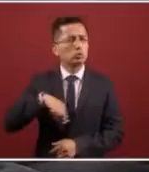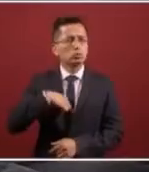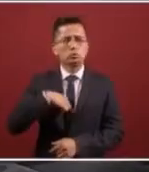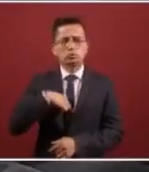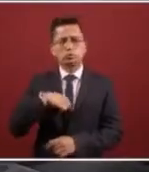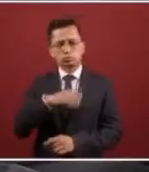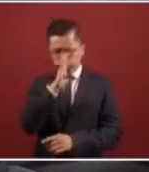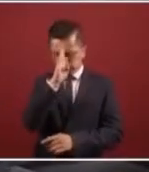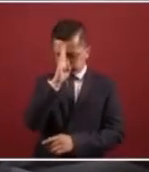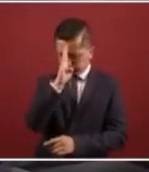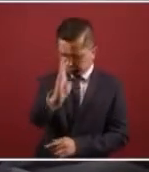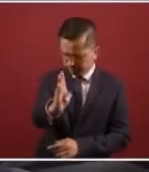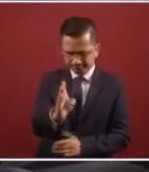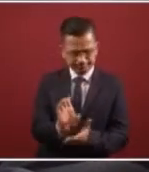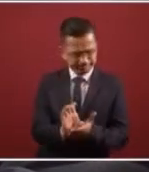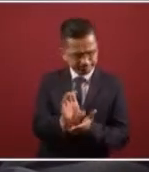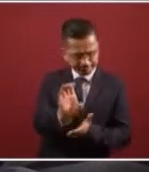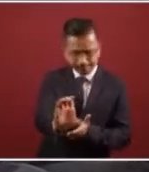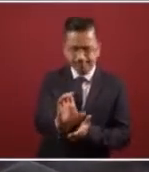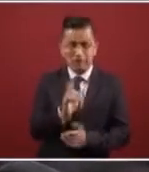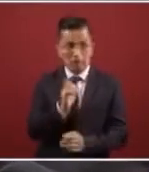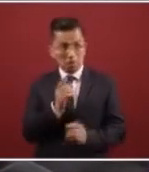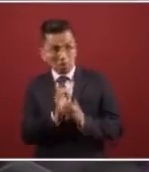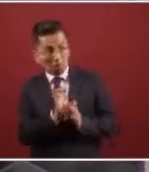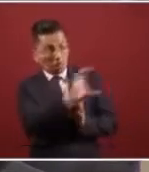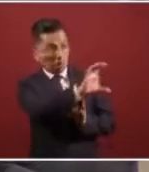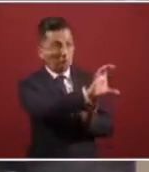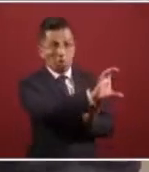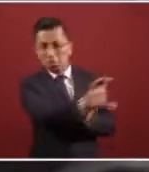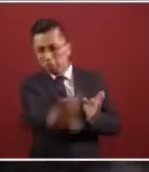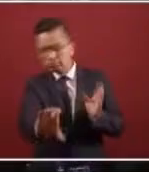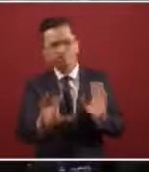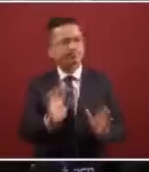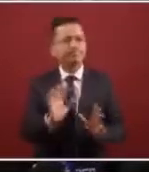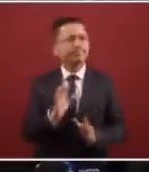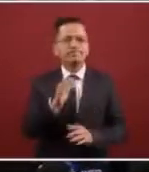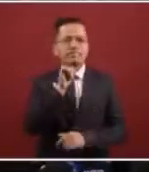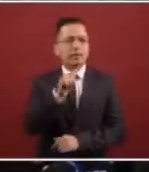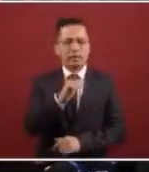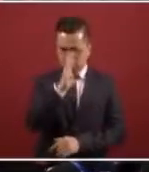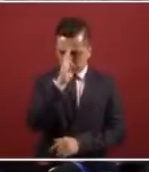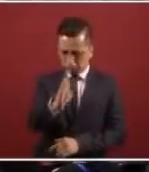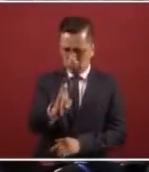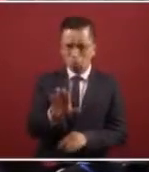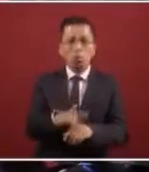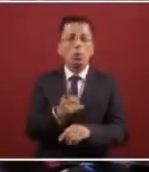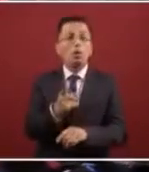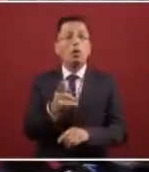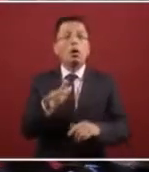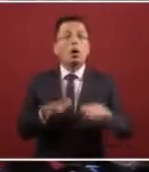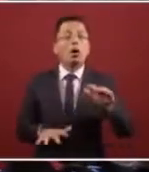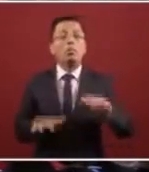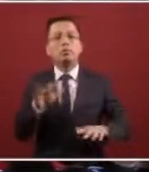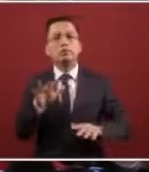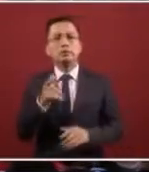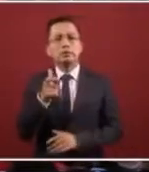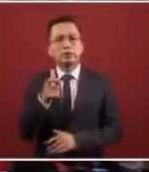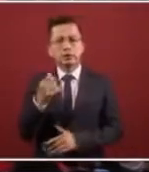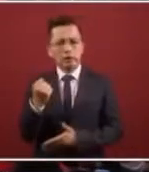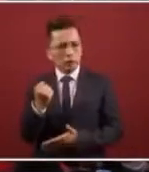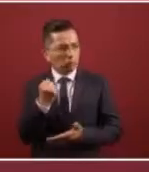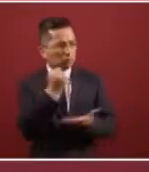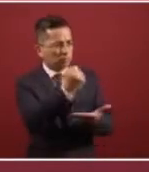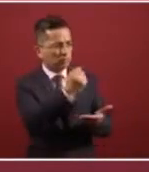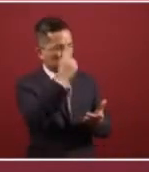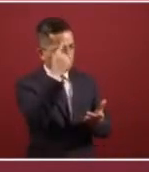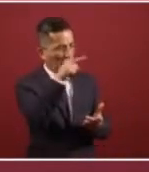directa, sin intermediarios, porque muchas veces cuando pasa el dinero por muchas